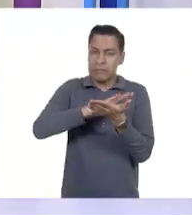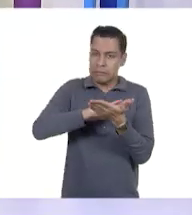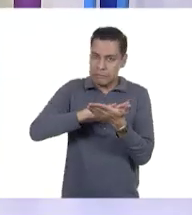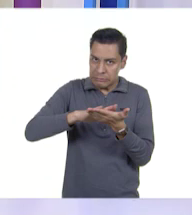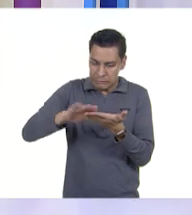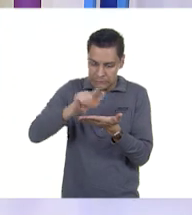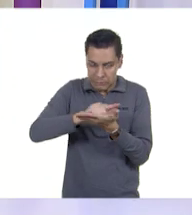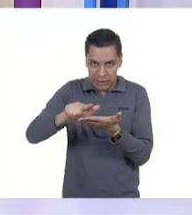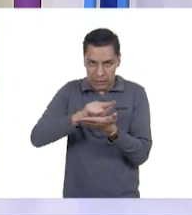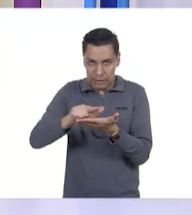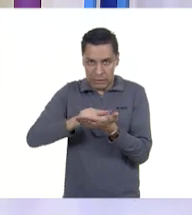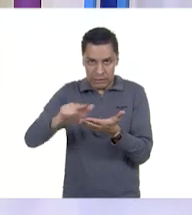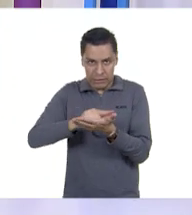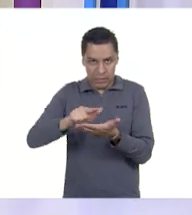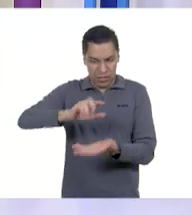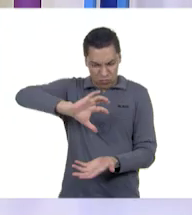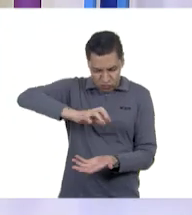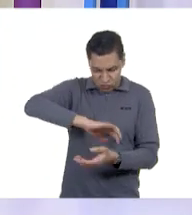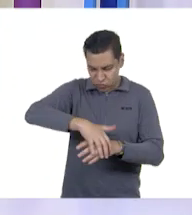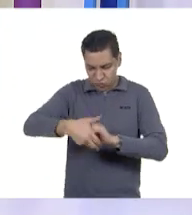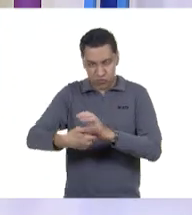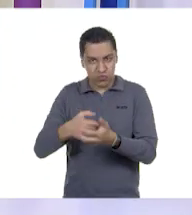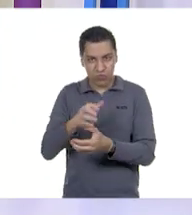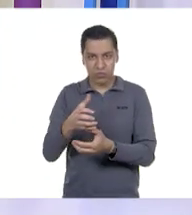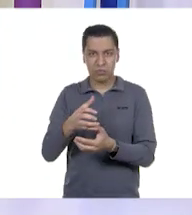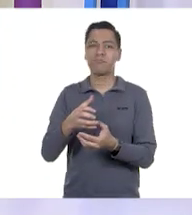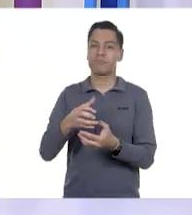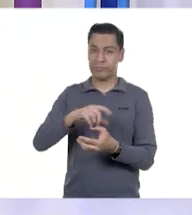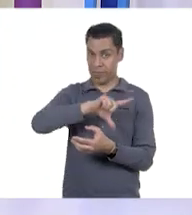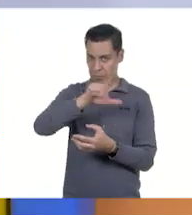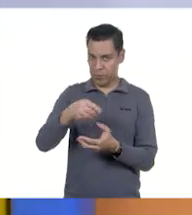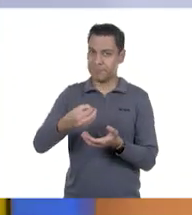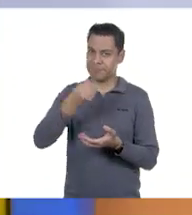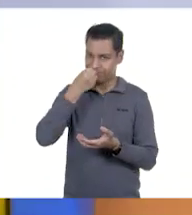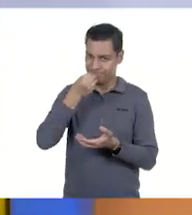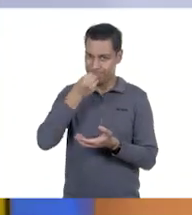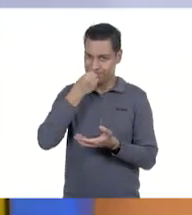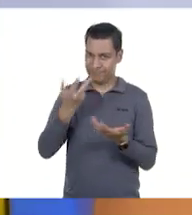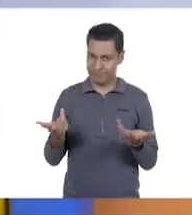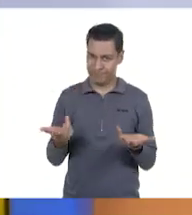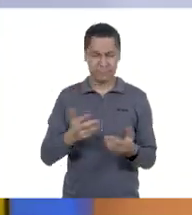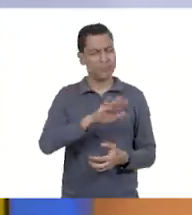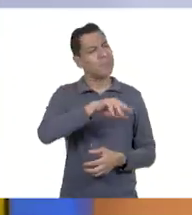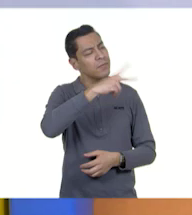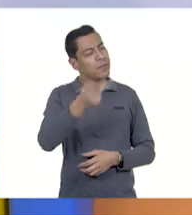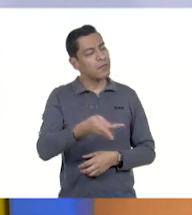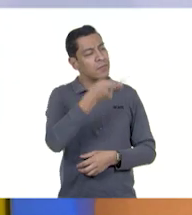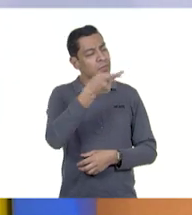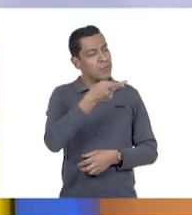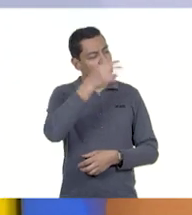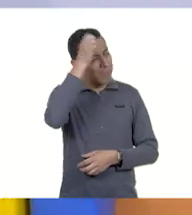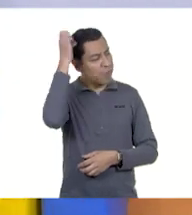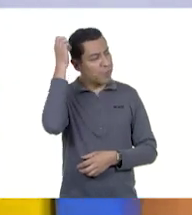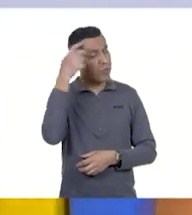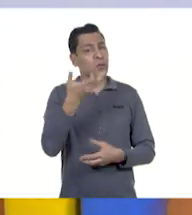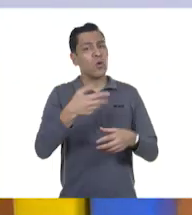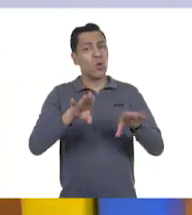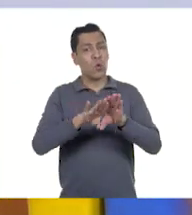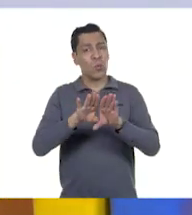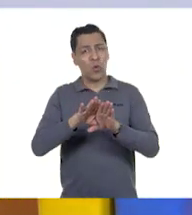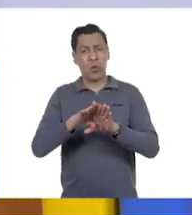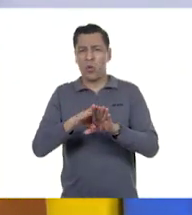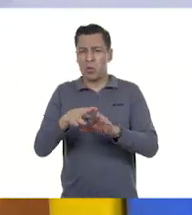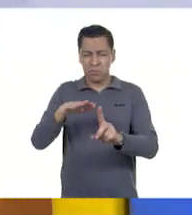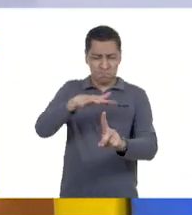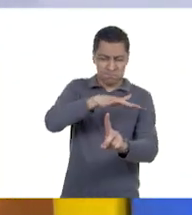frutas y verduras cuando recién las compramos para después poderlas consumir. Oye, Eric, pero una pregunta, ¿será que también puedo limpiar las superficies